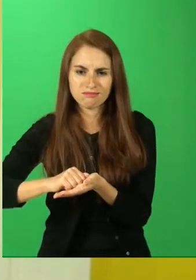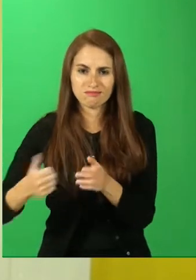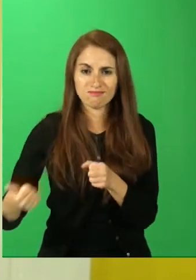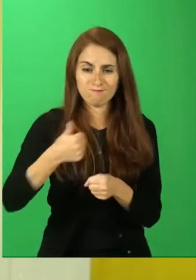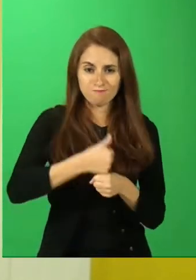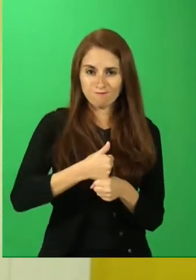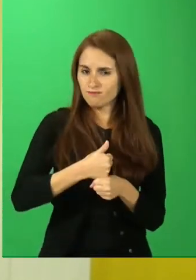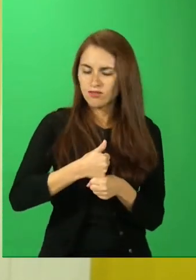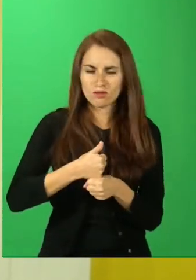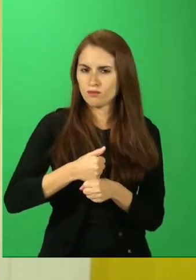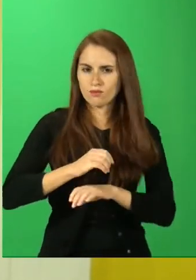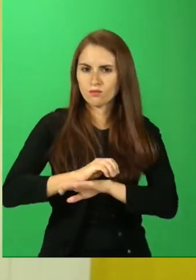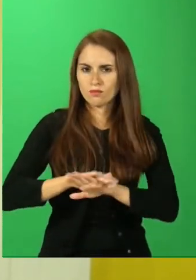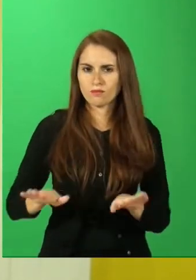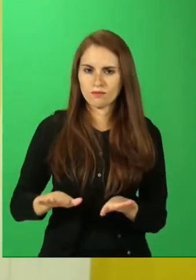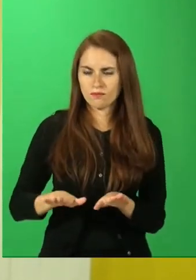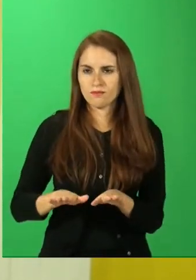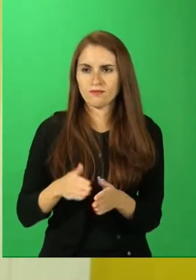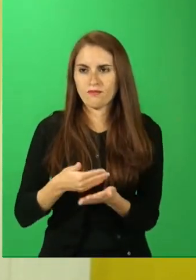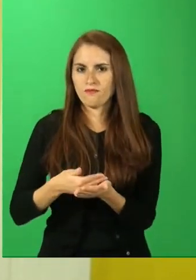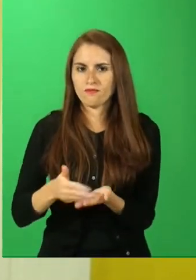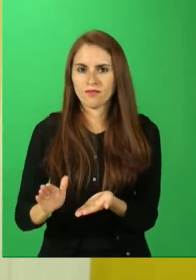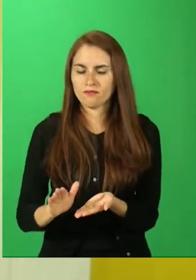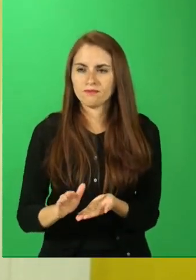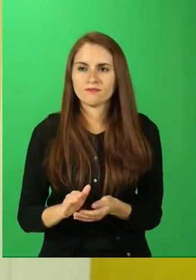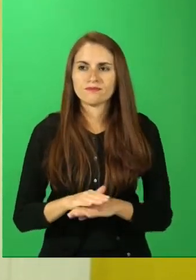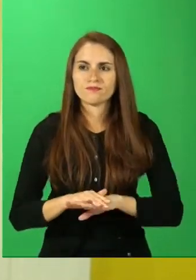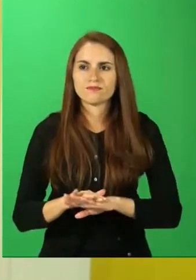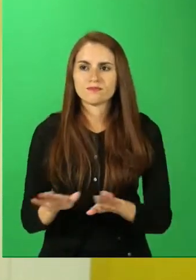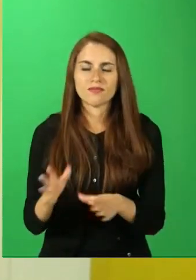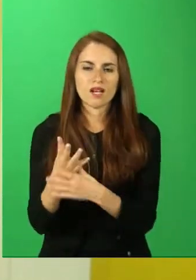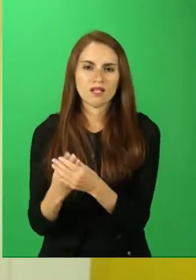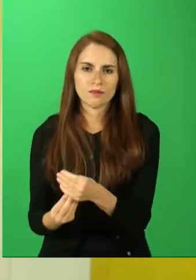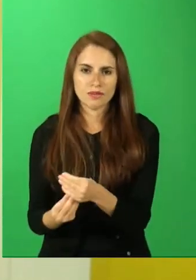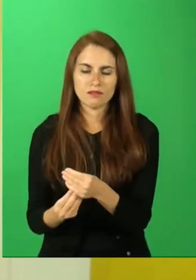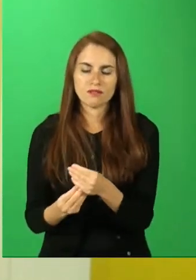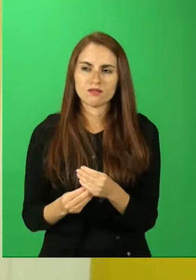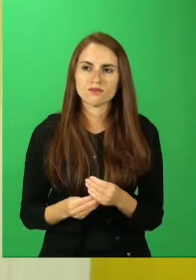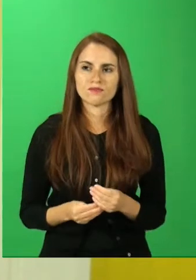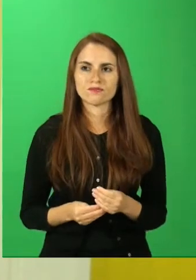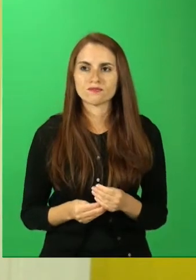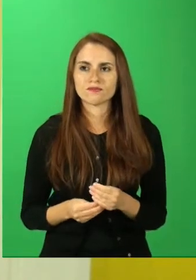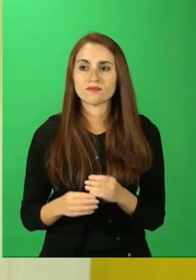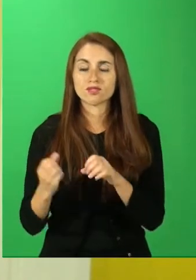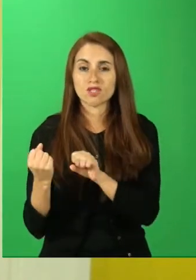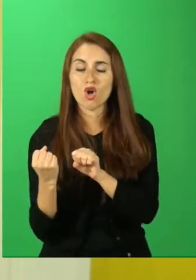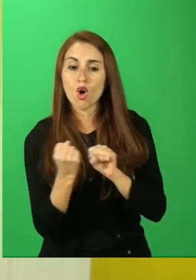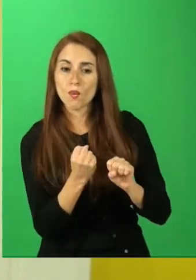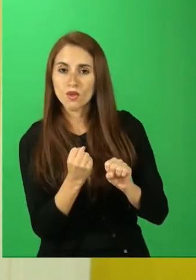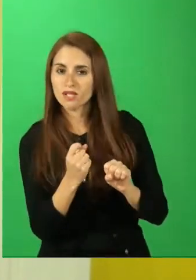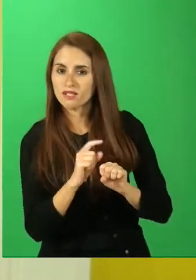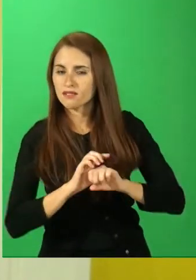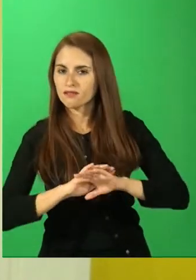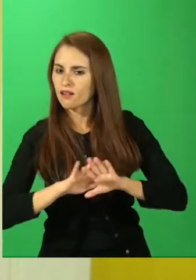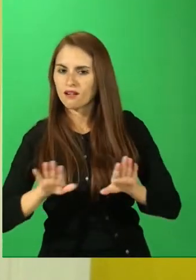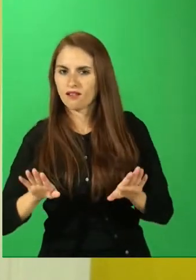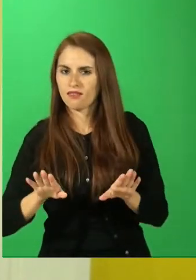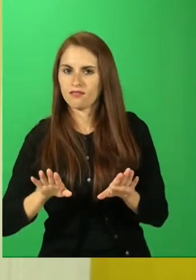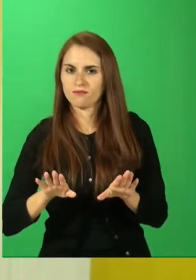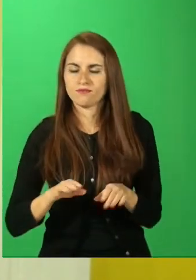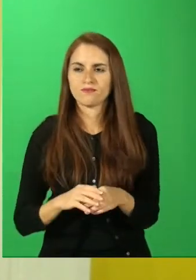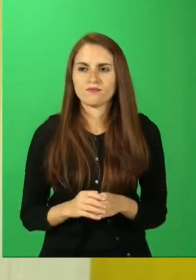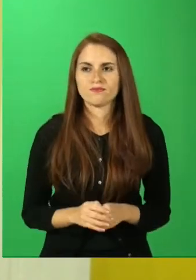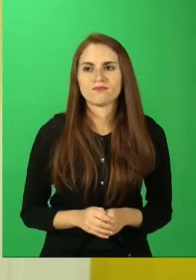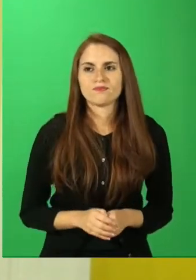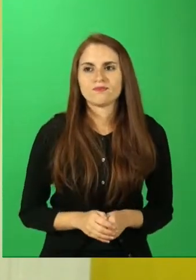retomar la monarquía en Rusia. Había que eliminar cualquier forma de oposición al nuevo régimen que se estaba